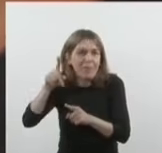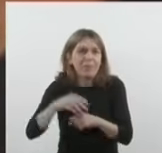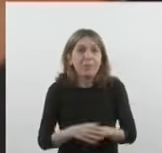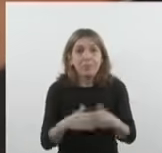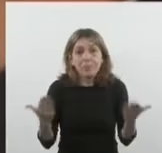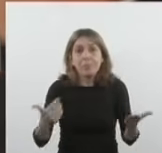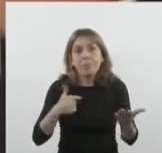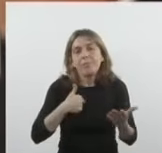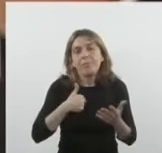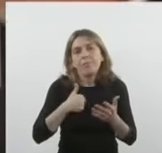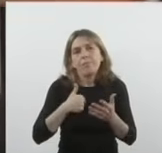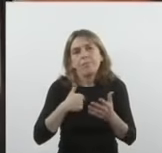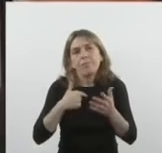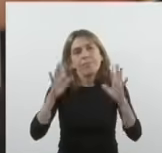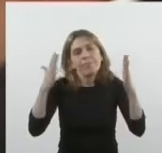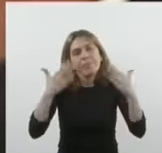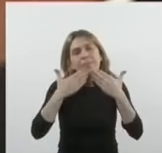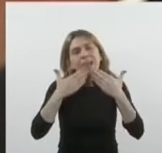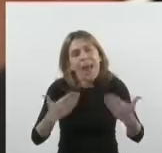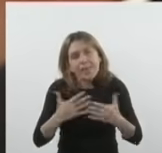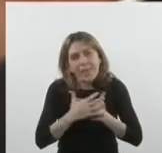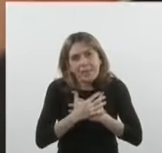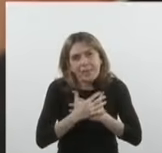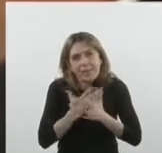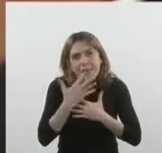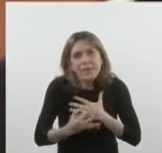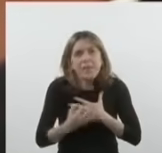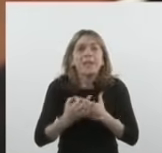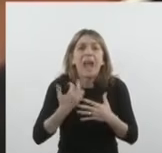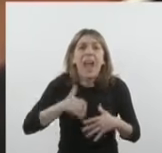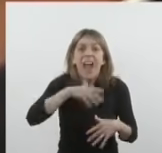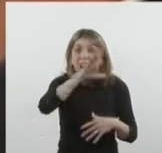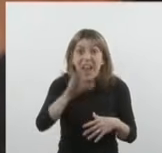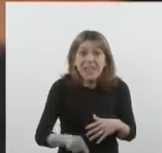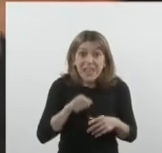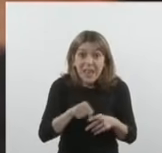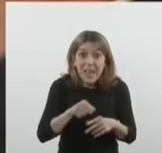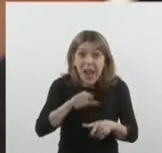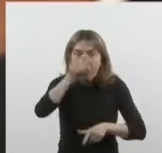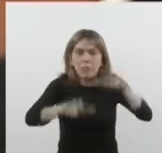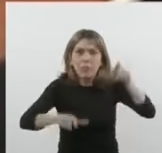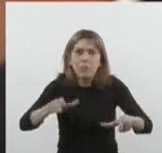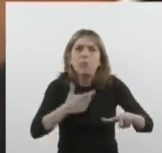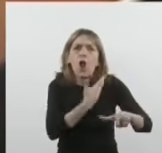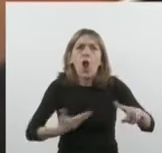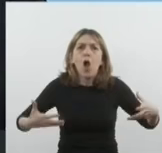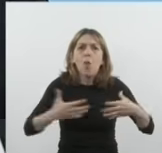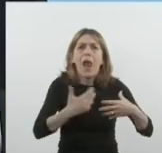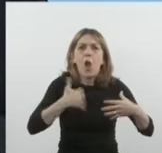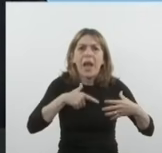yo lo celebro y lo agradezco sinceramente el pueblo argentino el gobierno argentino